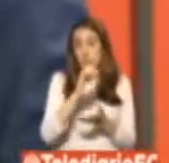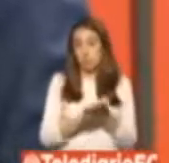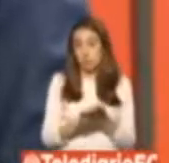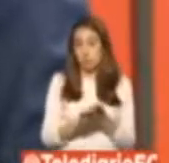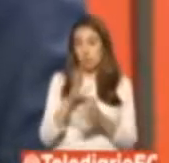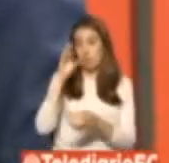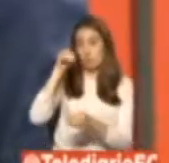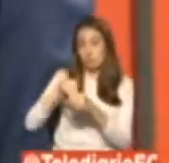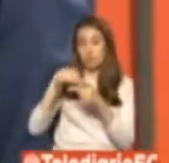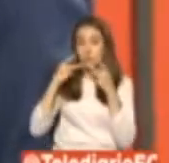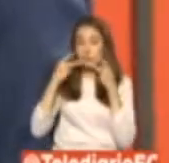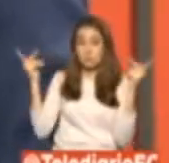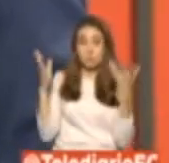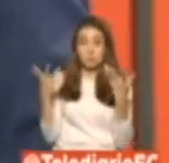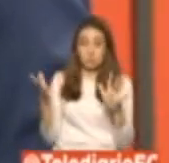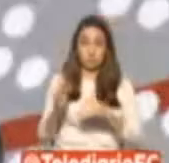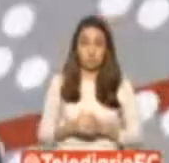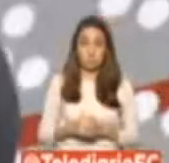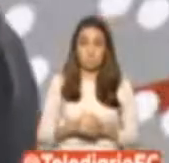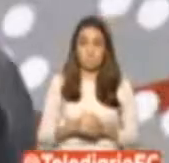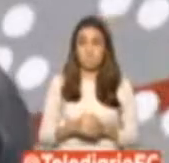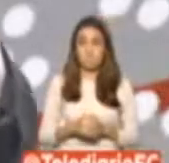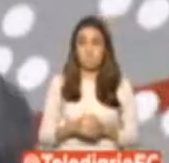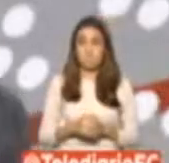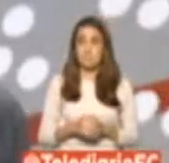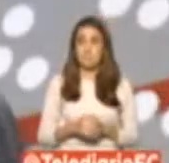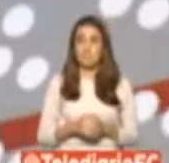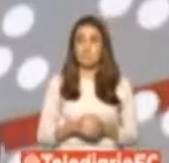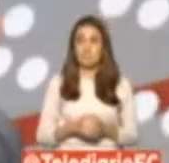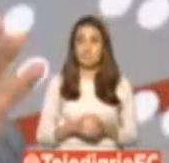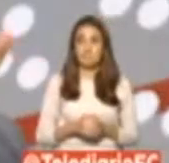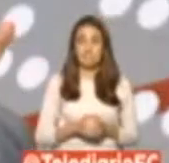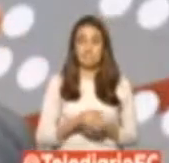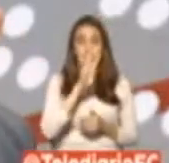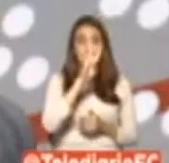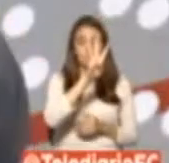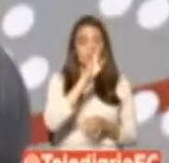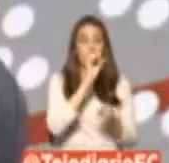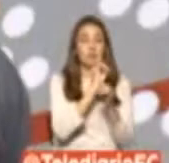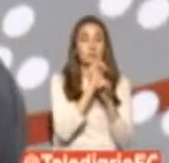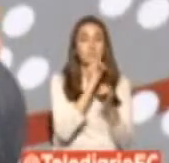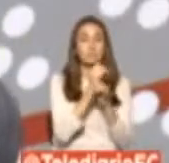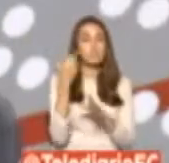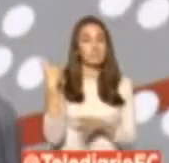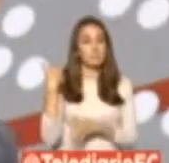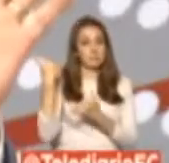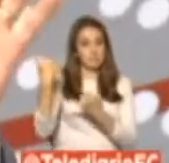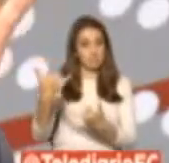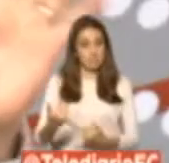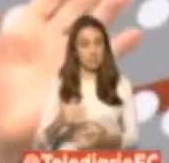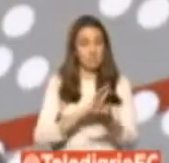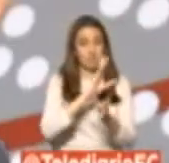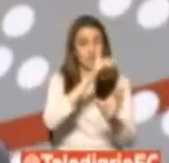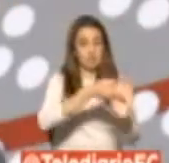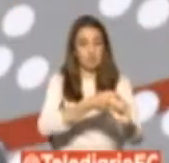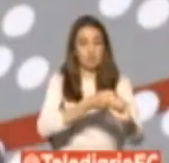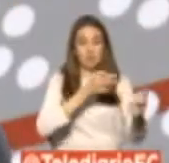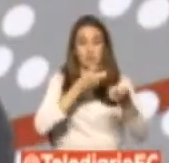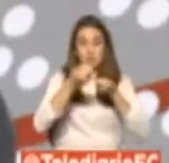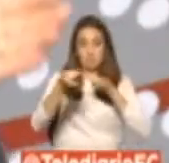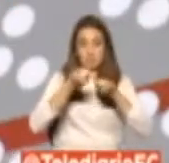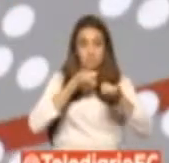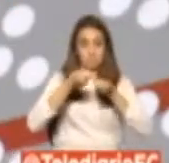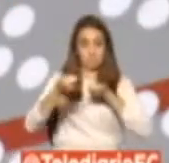de fondos públicos, como dice el Contralor. Bueno, aquí hay cuatro instituciones que están involucradas en el control de este